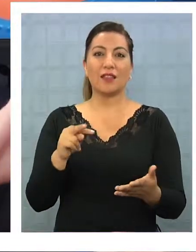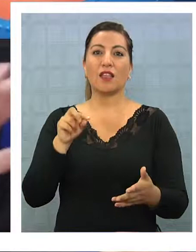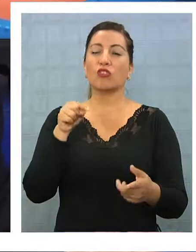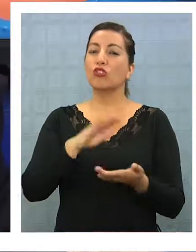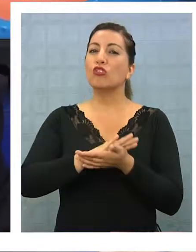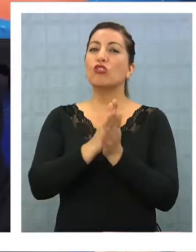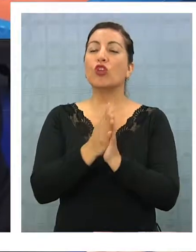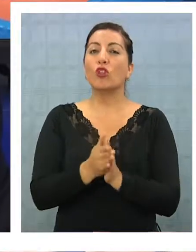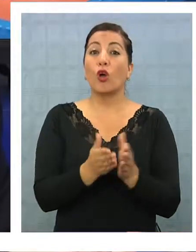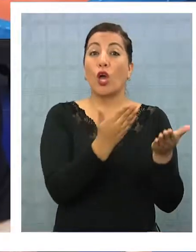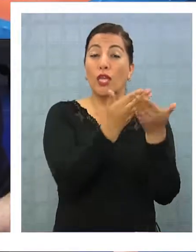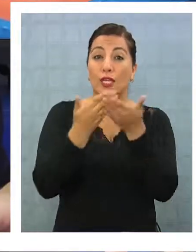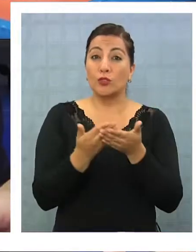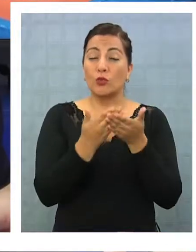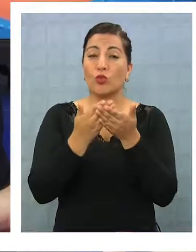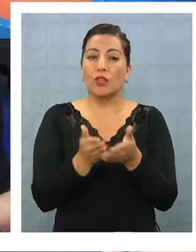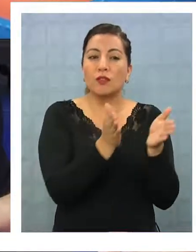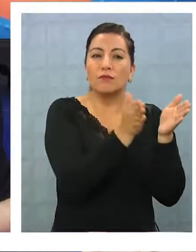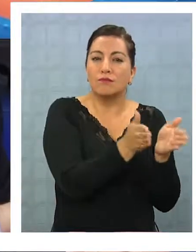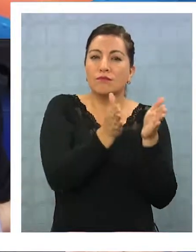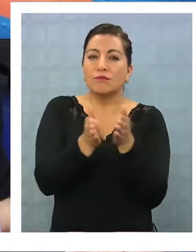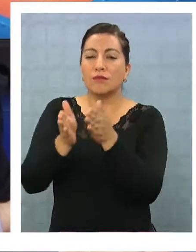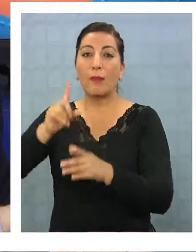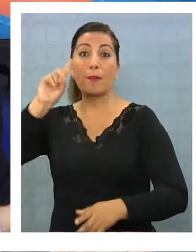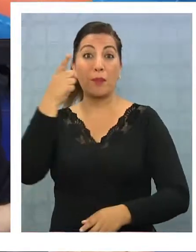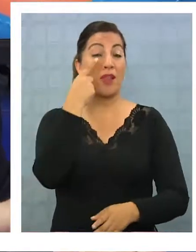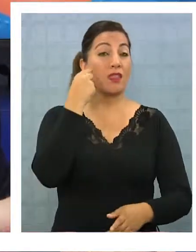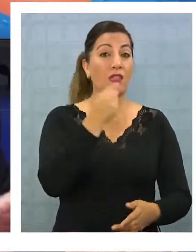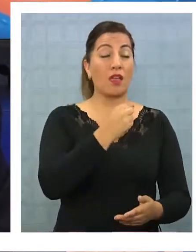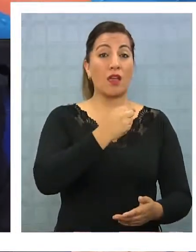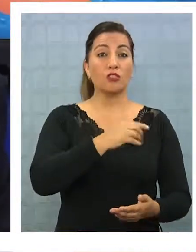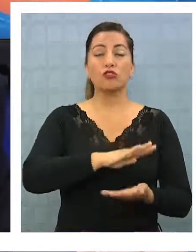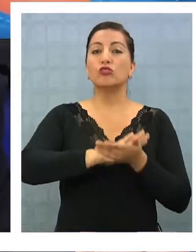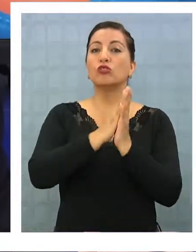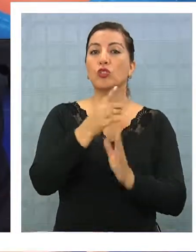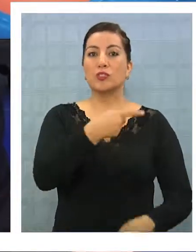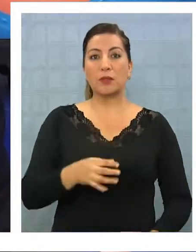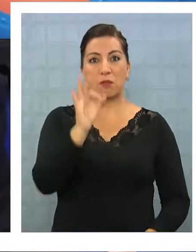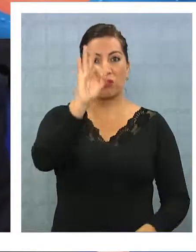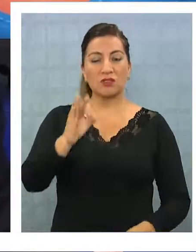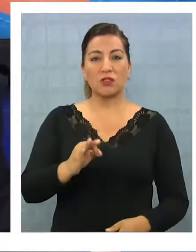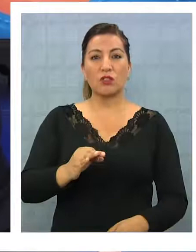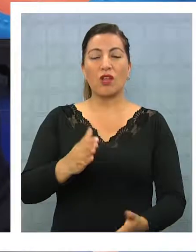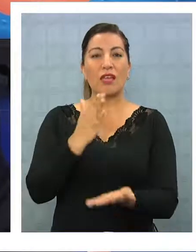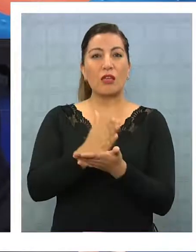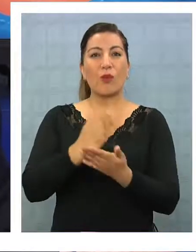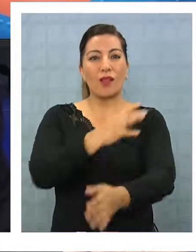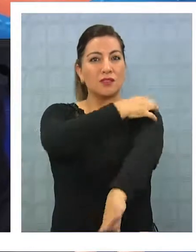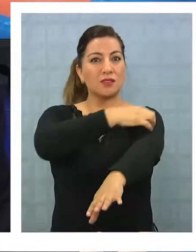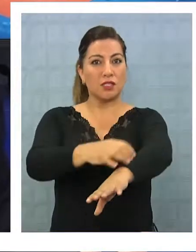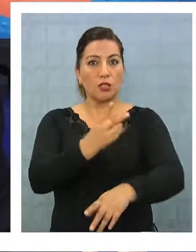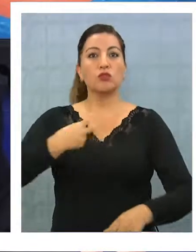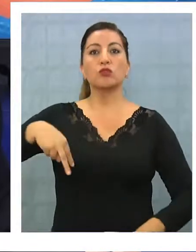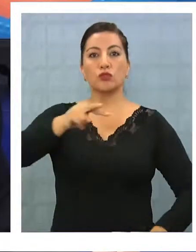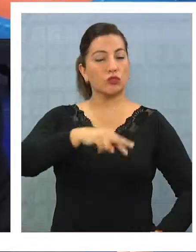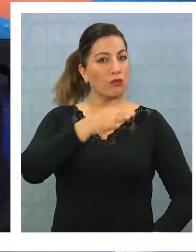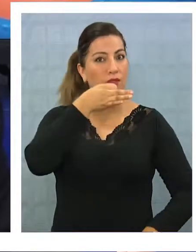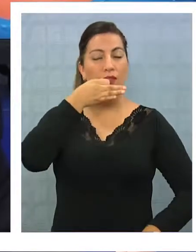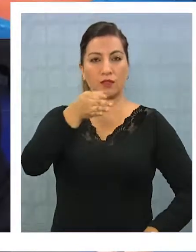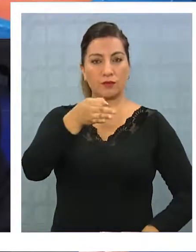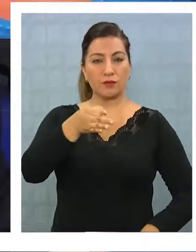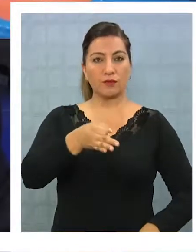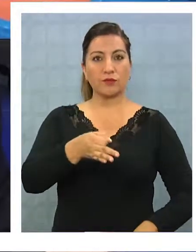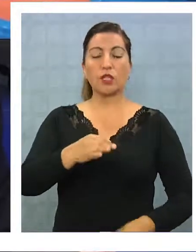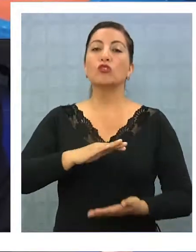que distribuye a los alumnos desde el primer día al 100% de los colegios de Chile, se dijo vamos a ir